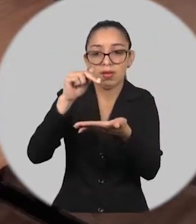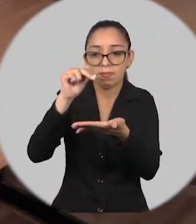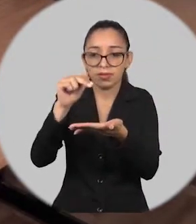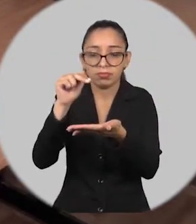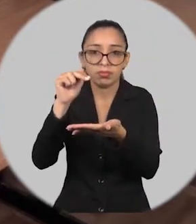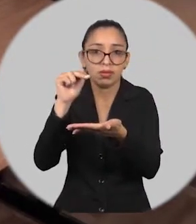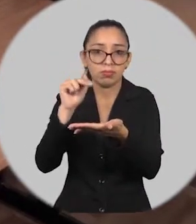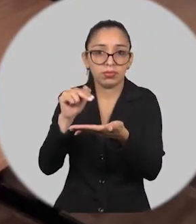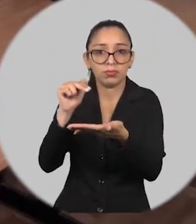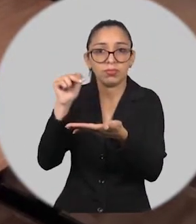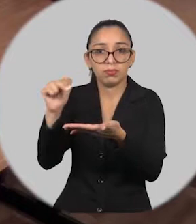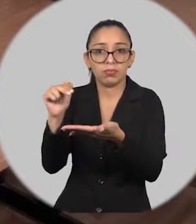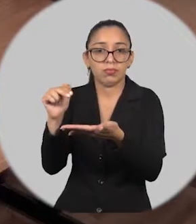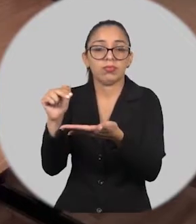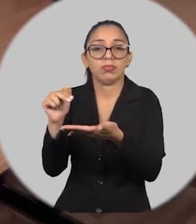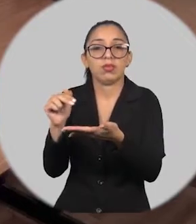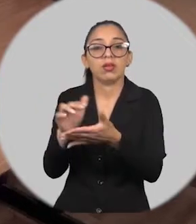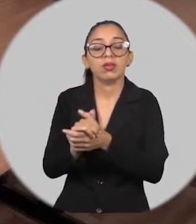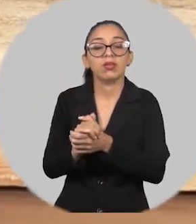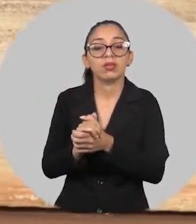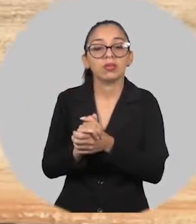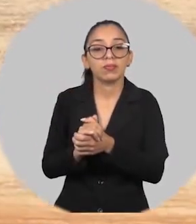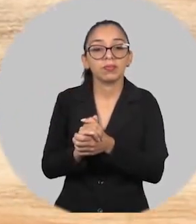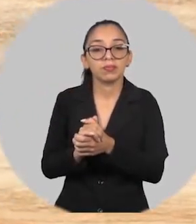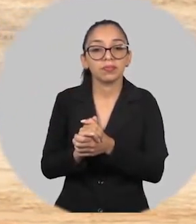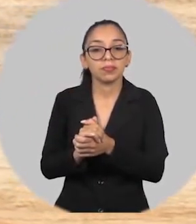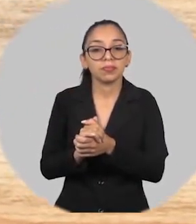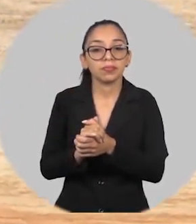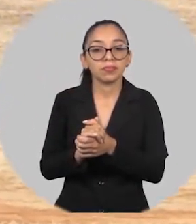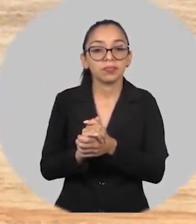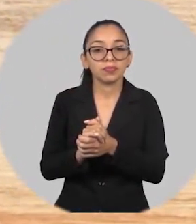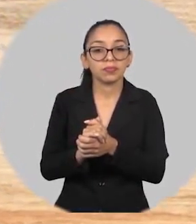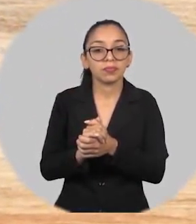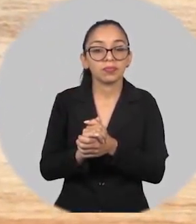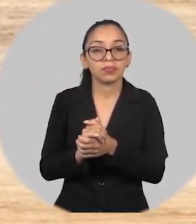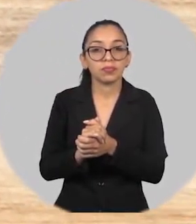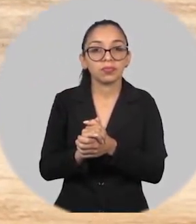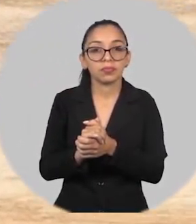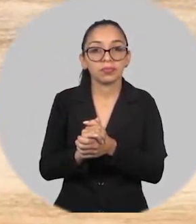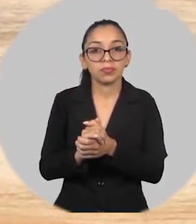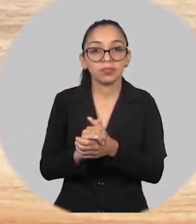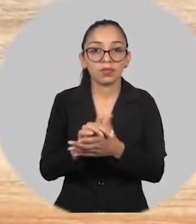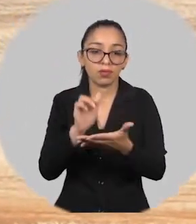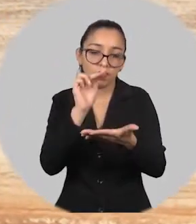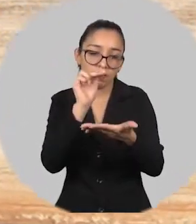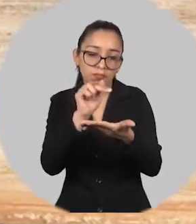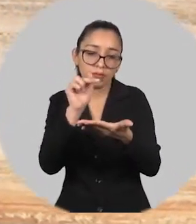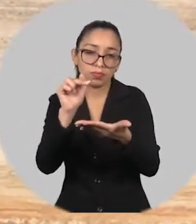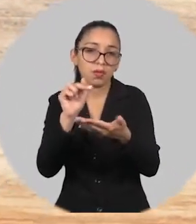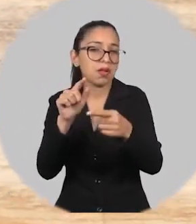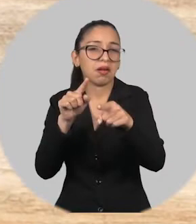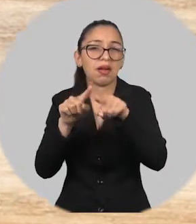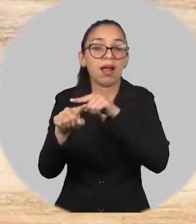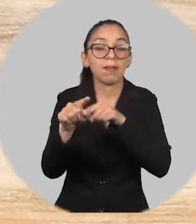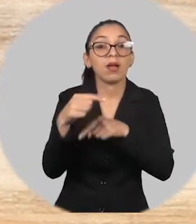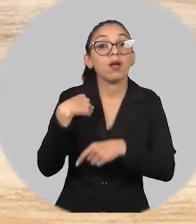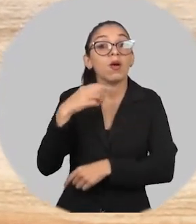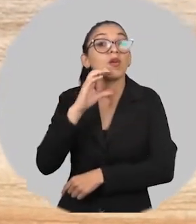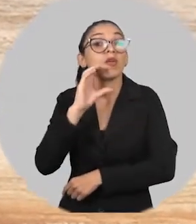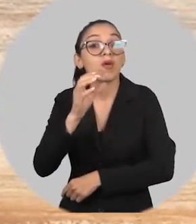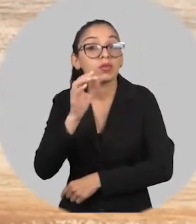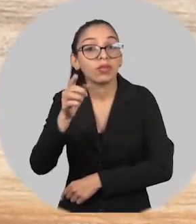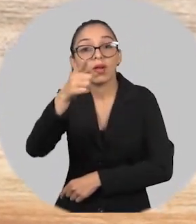proyecto. Así, así y así. Súper rápido. Recomendación,